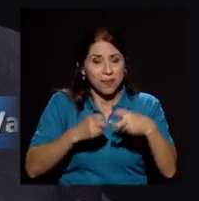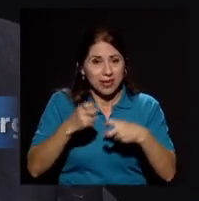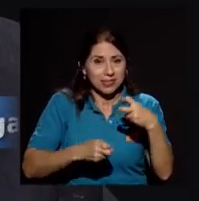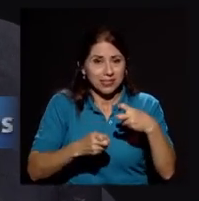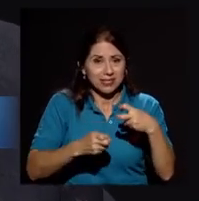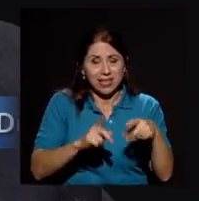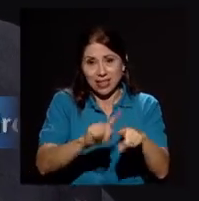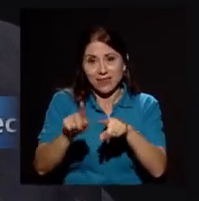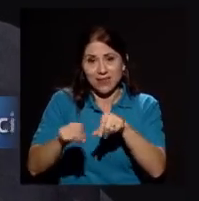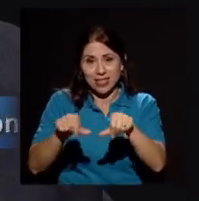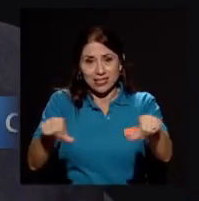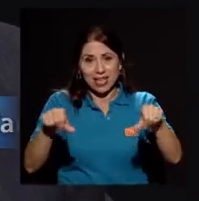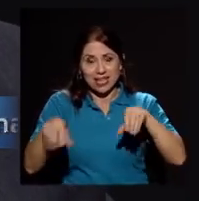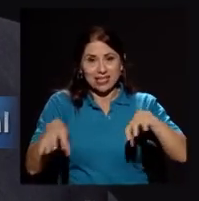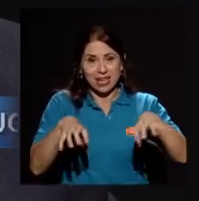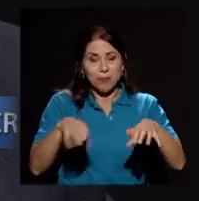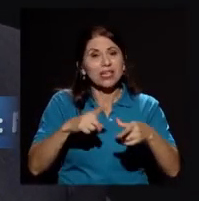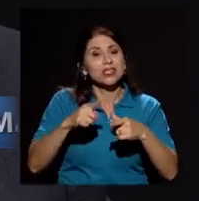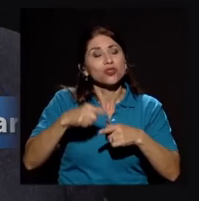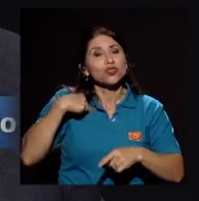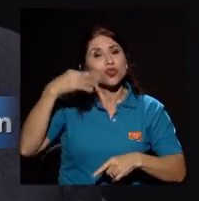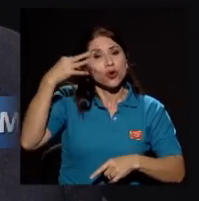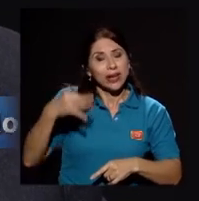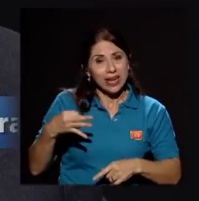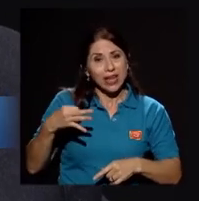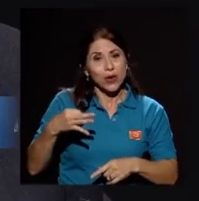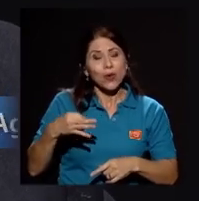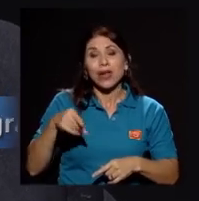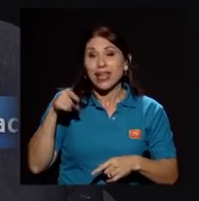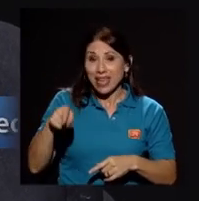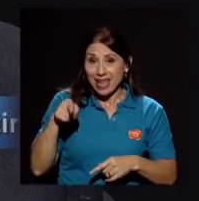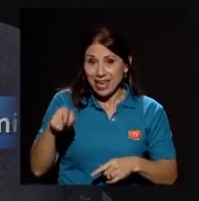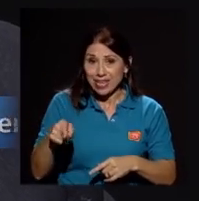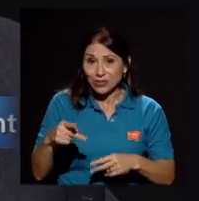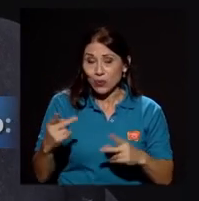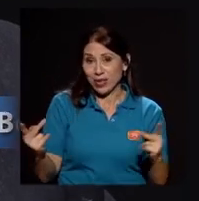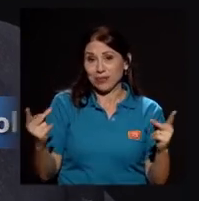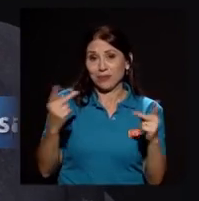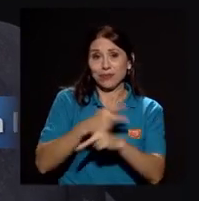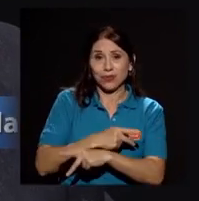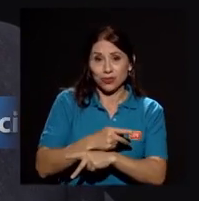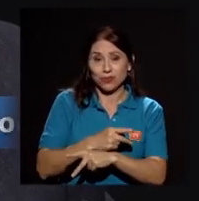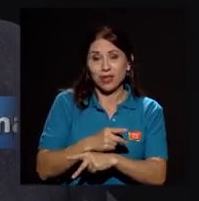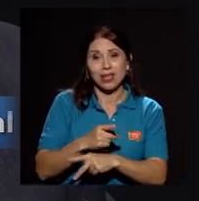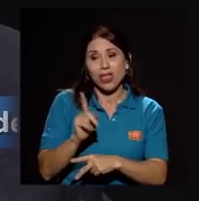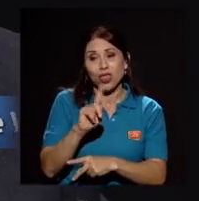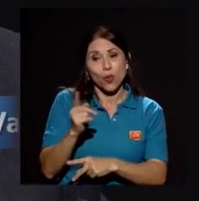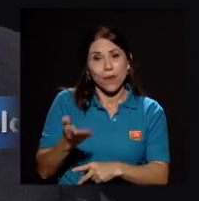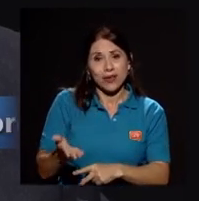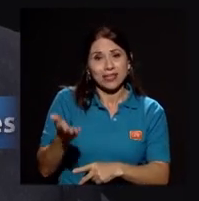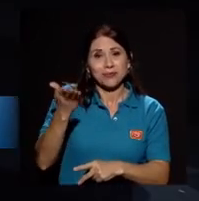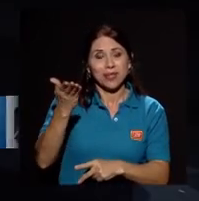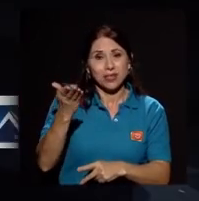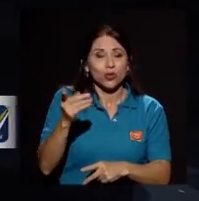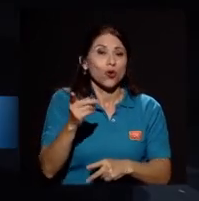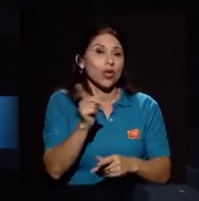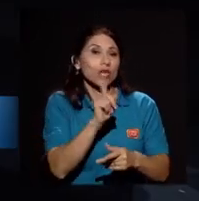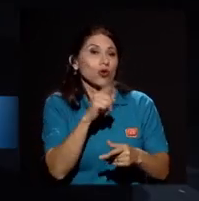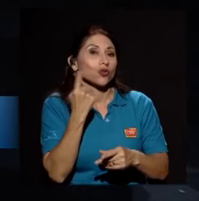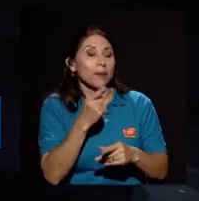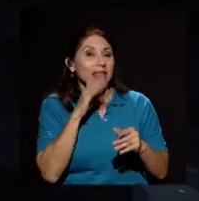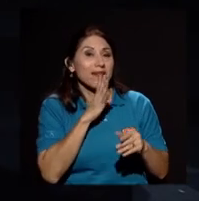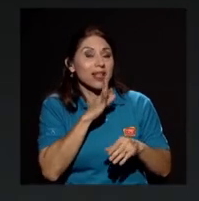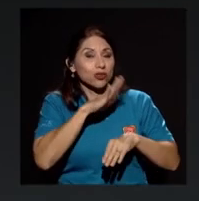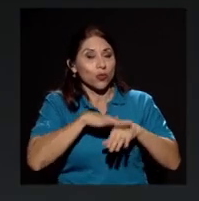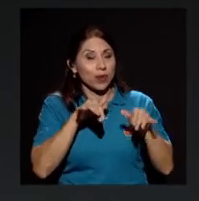dinámicas entonces creo que nos va a doler más en crecimiento que en en estabilidad de precios por lo menos en el corto plazo muchas gracias don